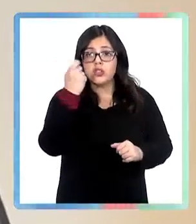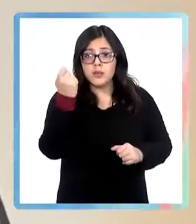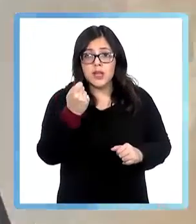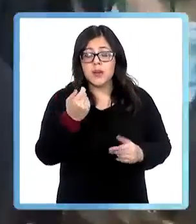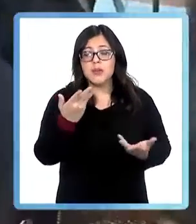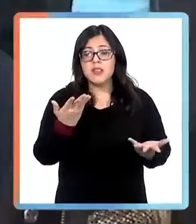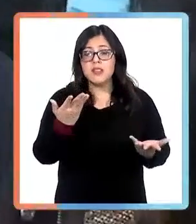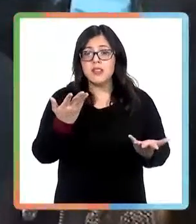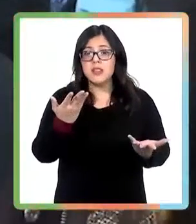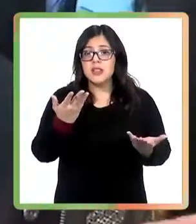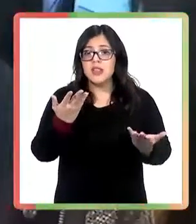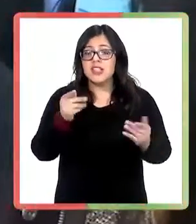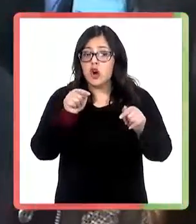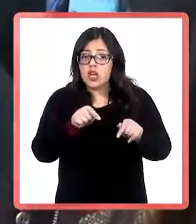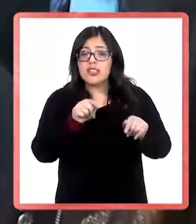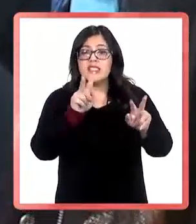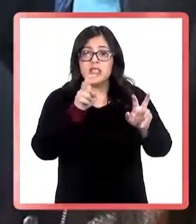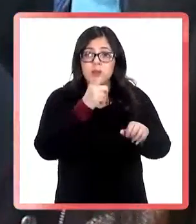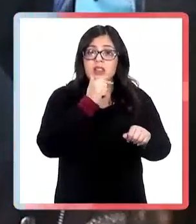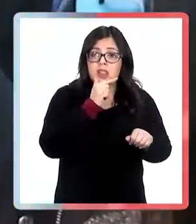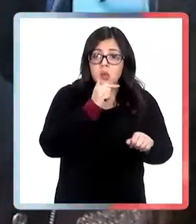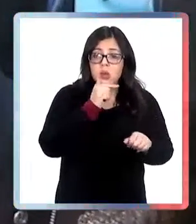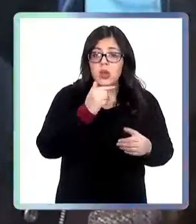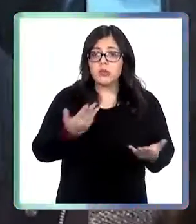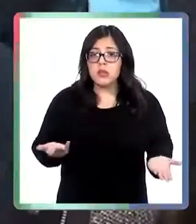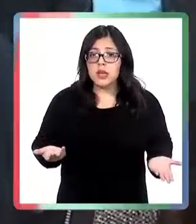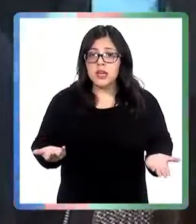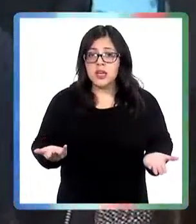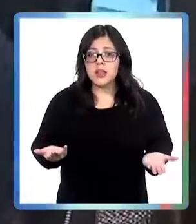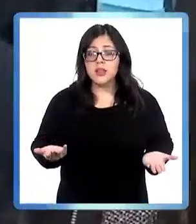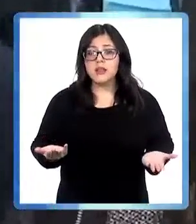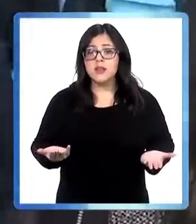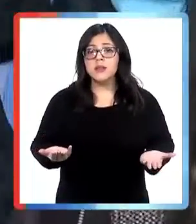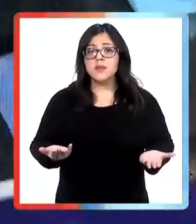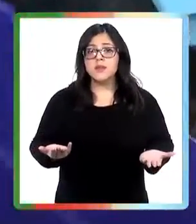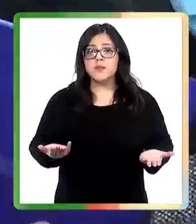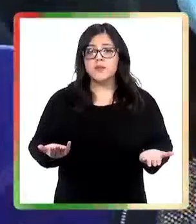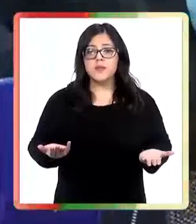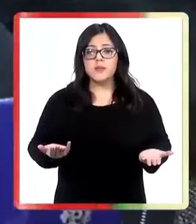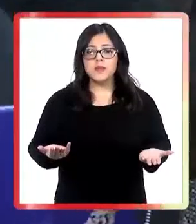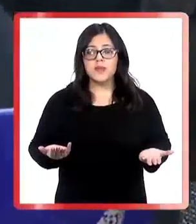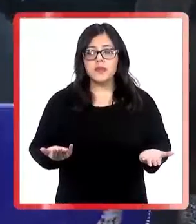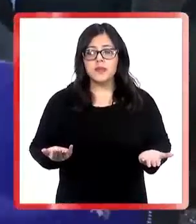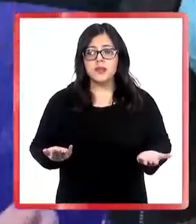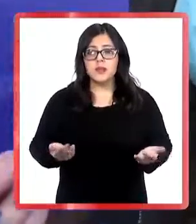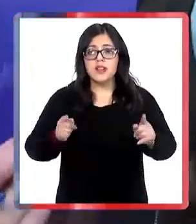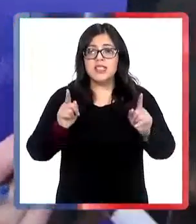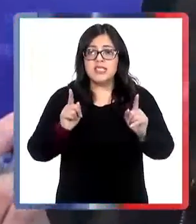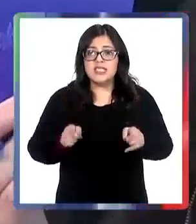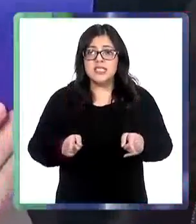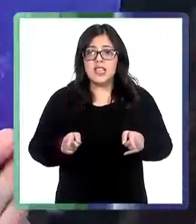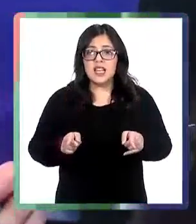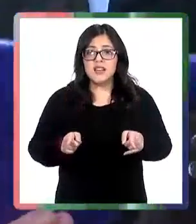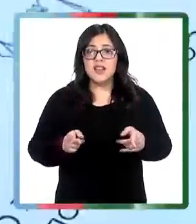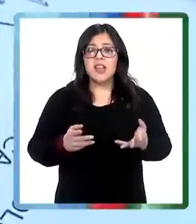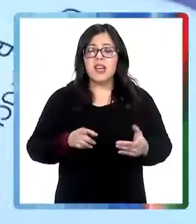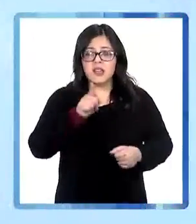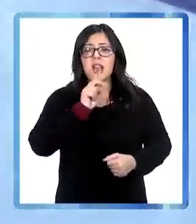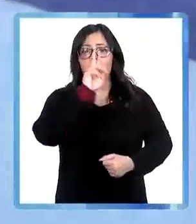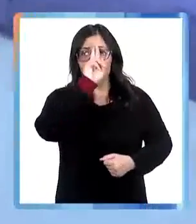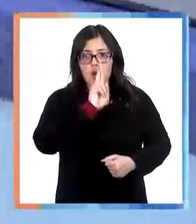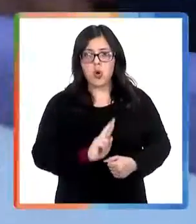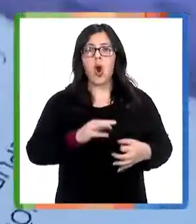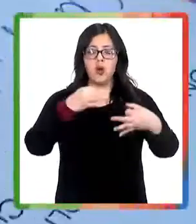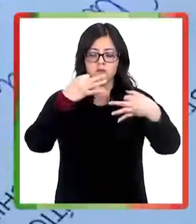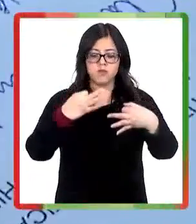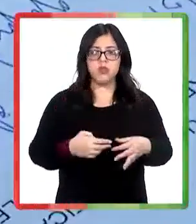4 de septiembre. Enfrentados a disyuntiva, no le ha quedado más camino que el de desplegarse y